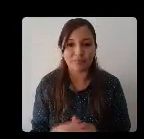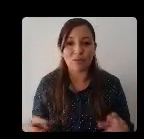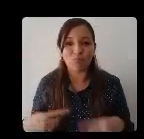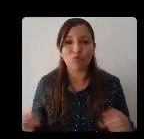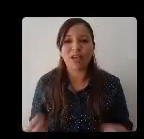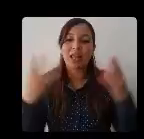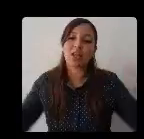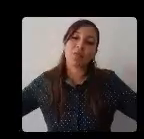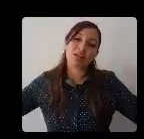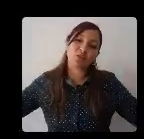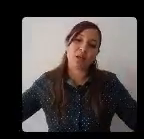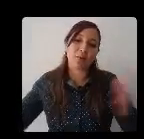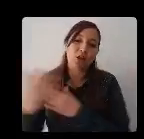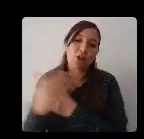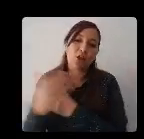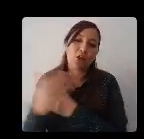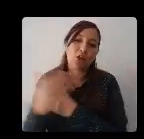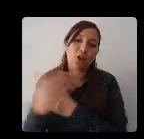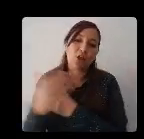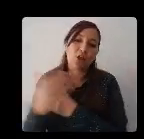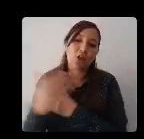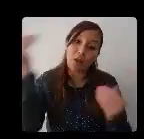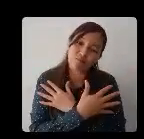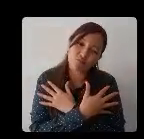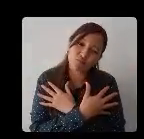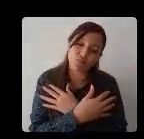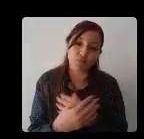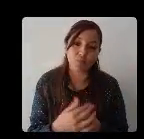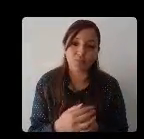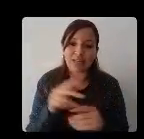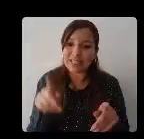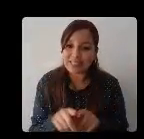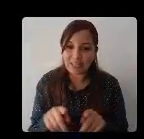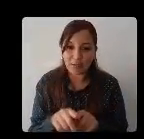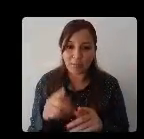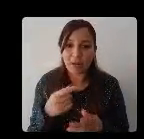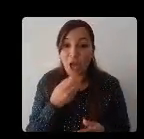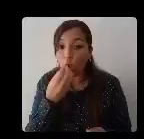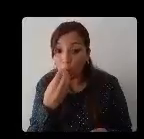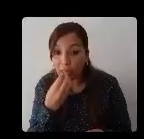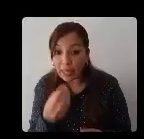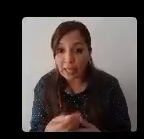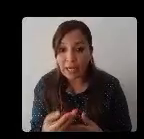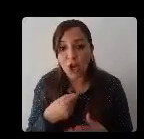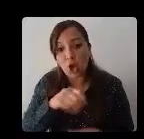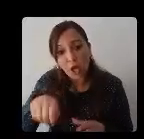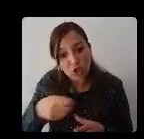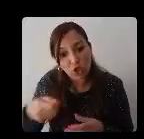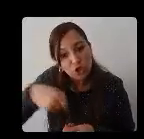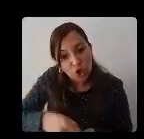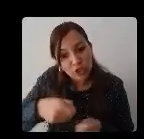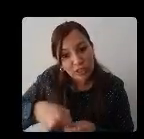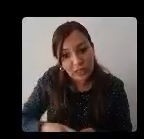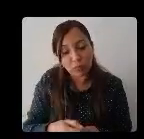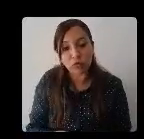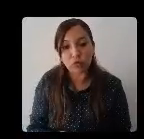el tiempo. Siempre hay temporadas que tenemos frutas para hacer, demostrar al visitante y hacer el probar,